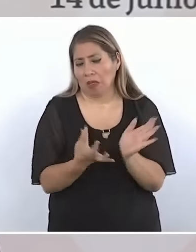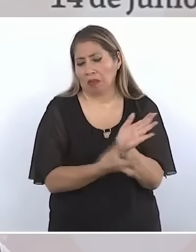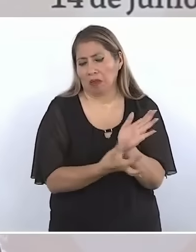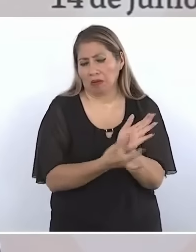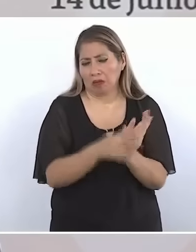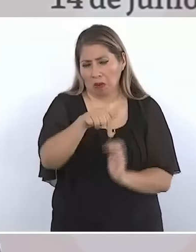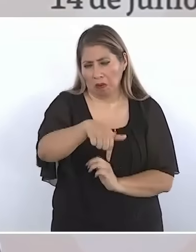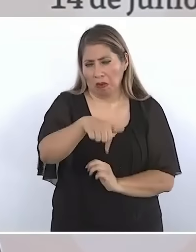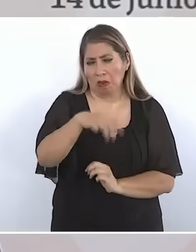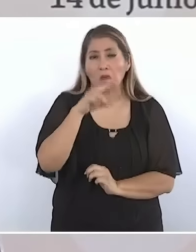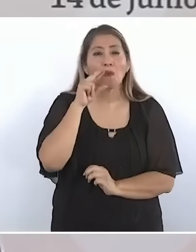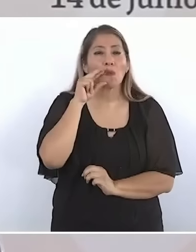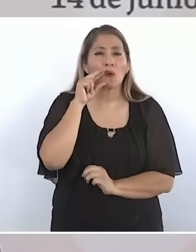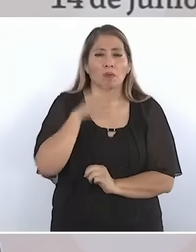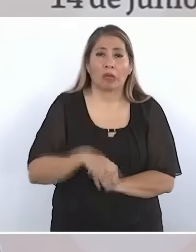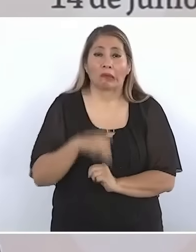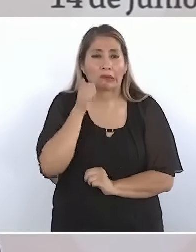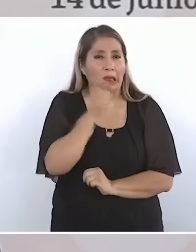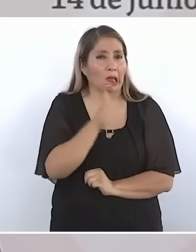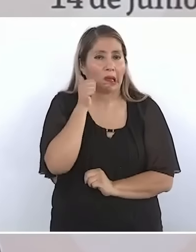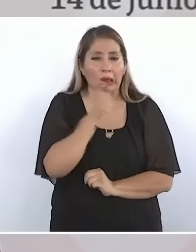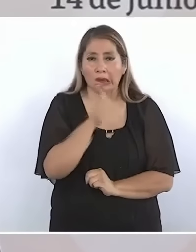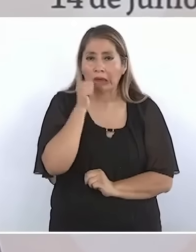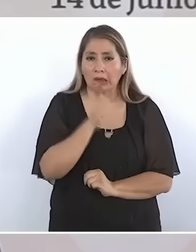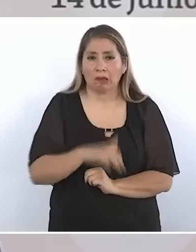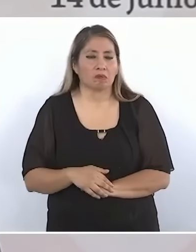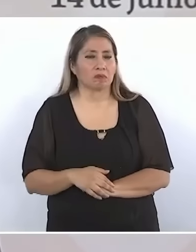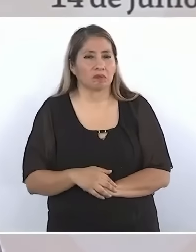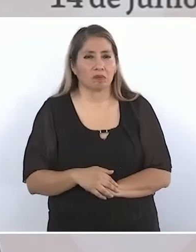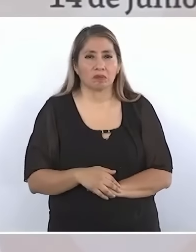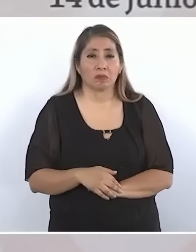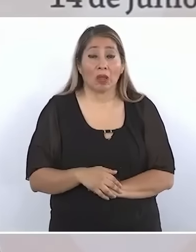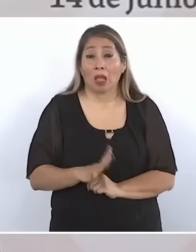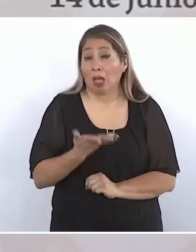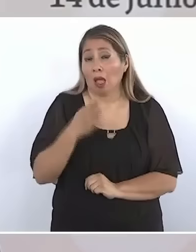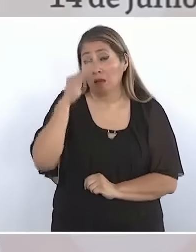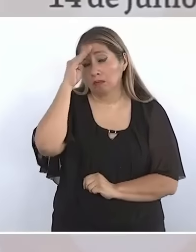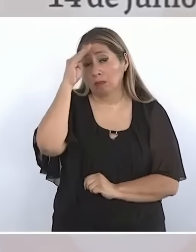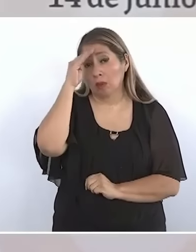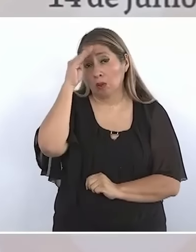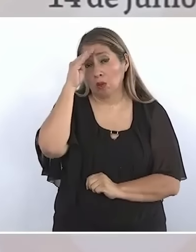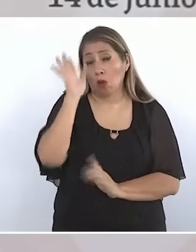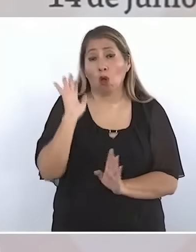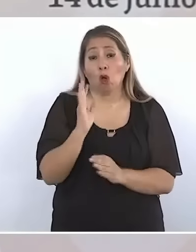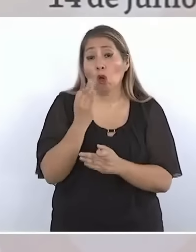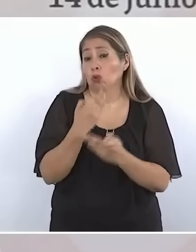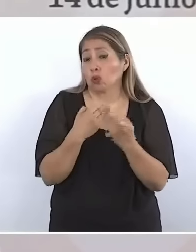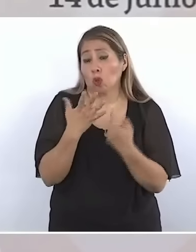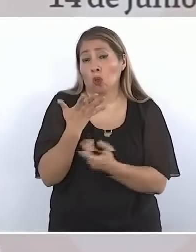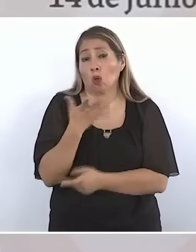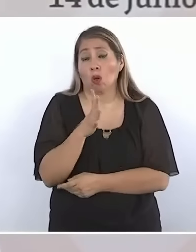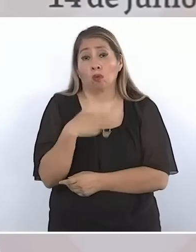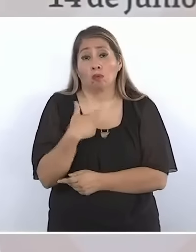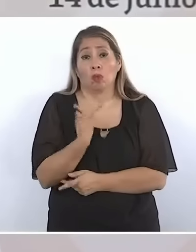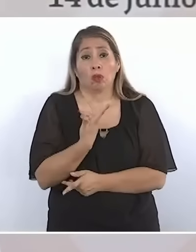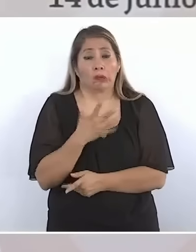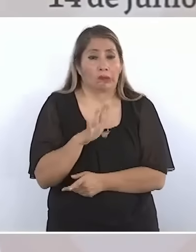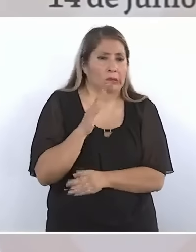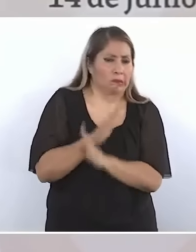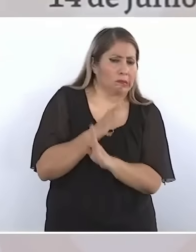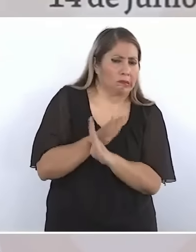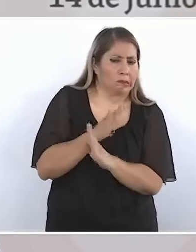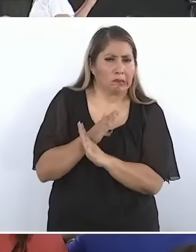quería imponerse con sus caprichos y pensaba que todo lo podía resolver con sus influencias, con